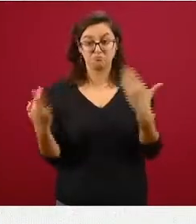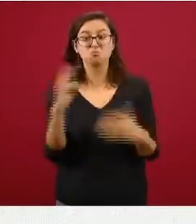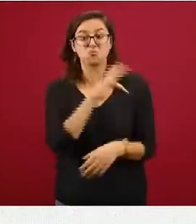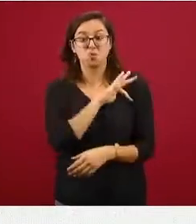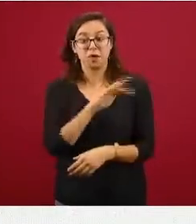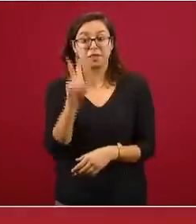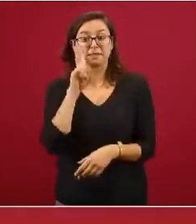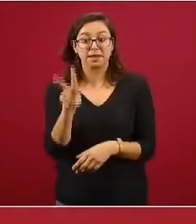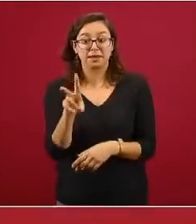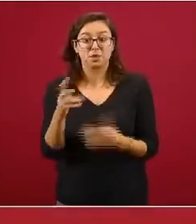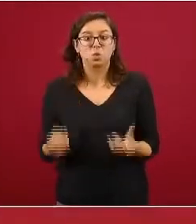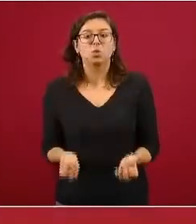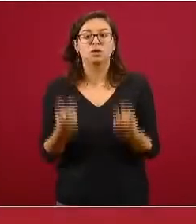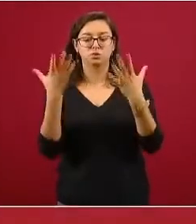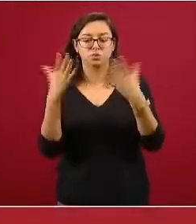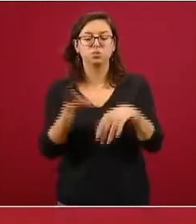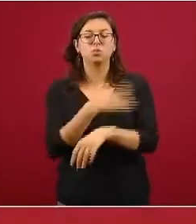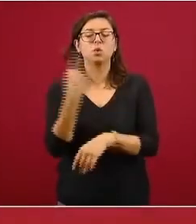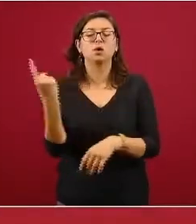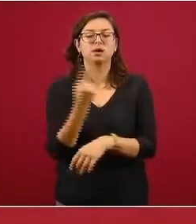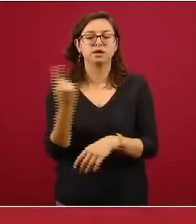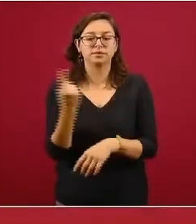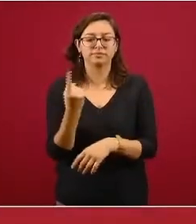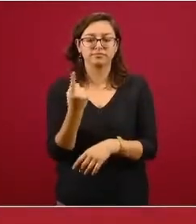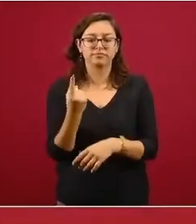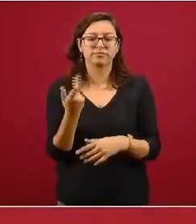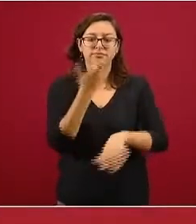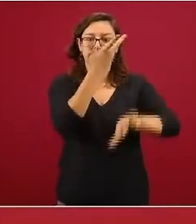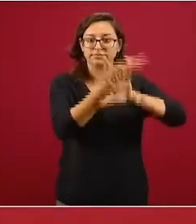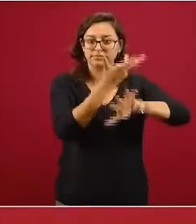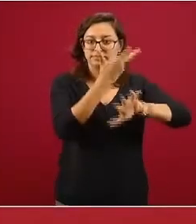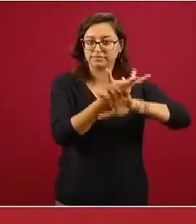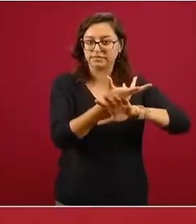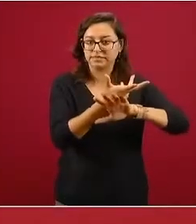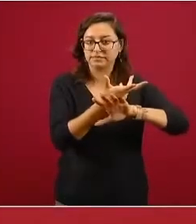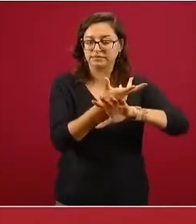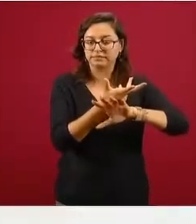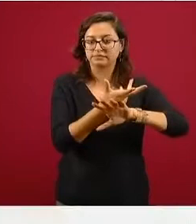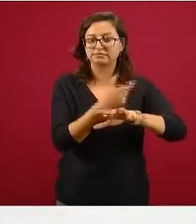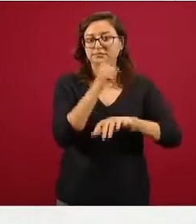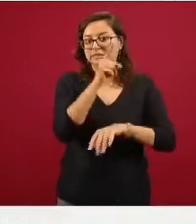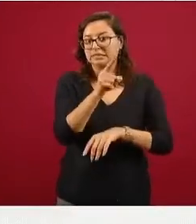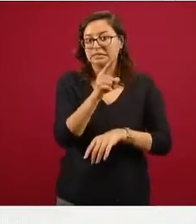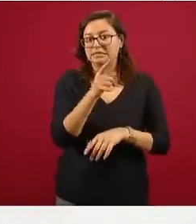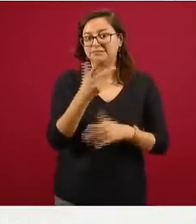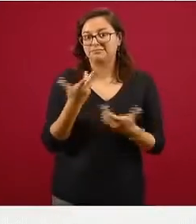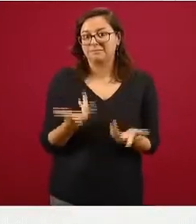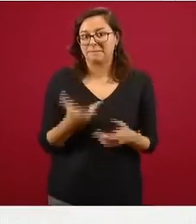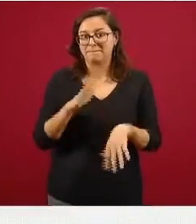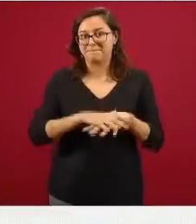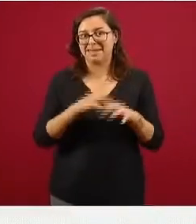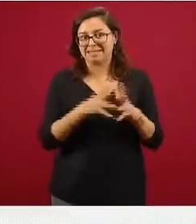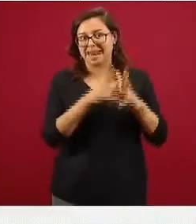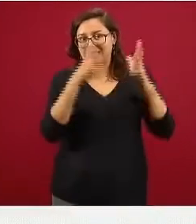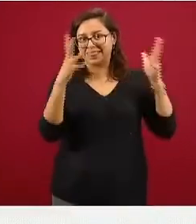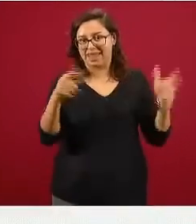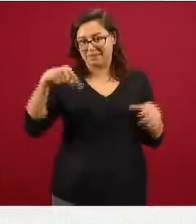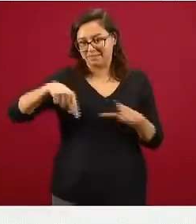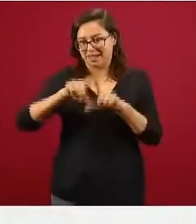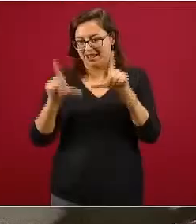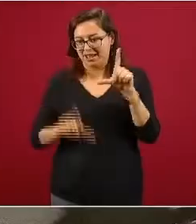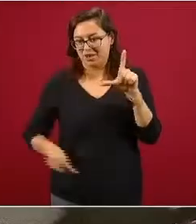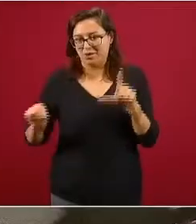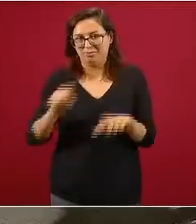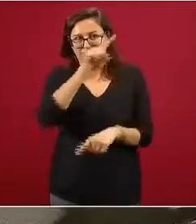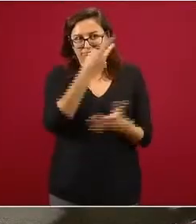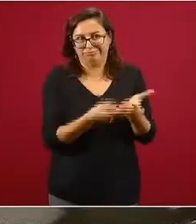en términos numéricos porque se está considerando, obviamente Estados Unidos tiene más de 3 veces el tamaño poblacional que México.